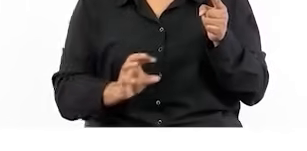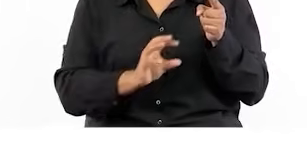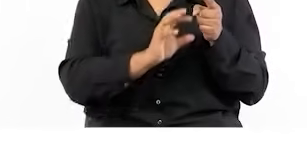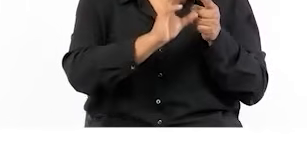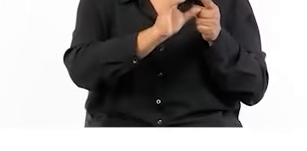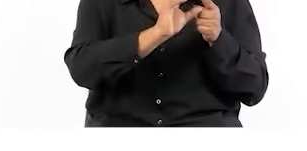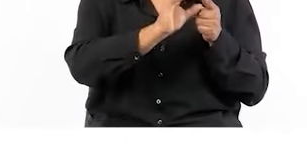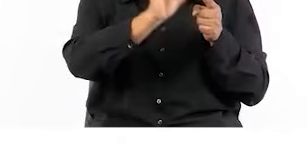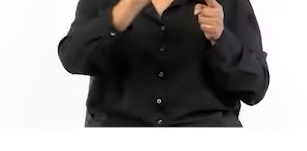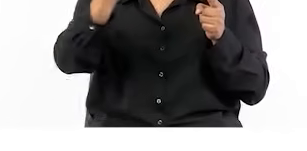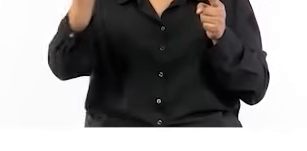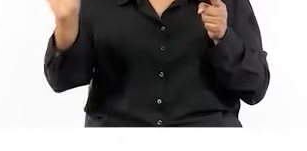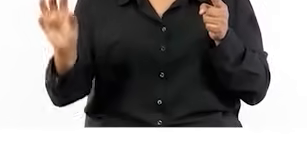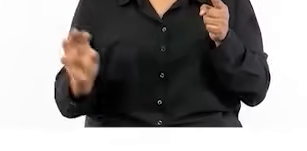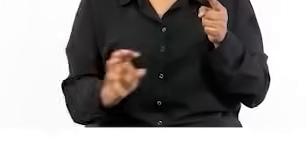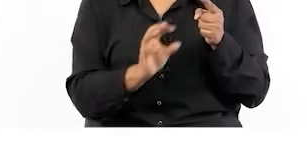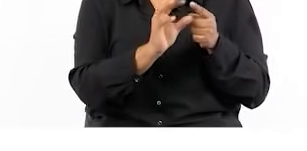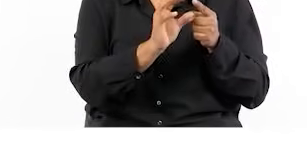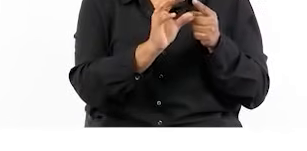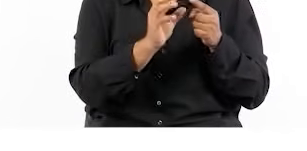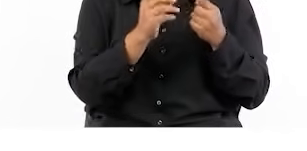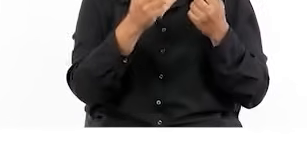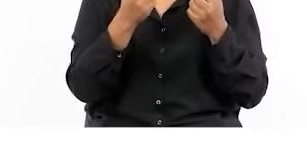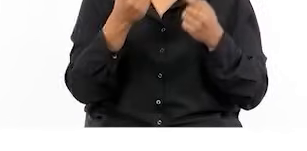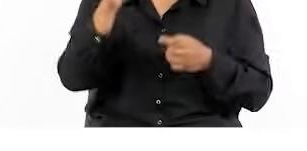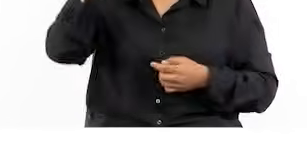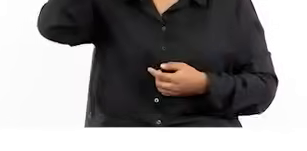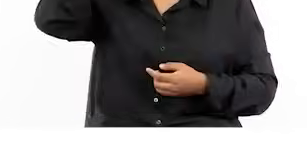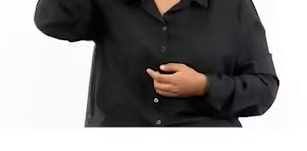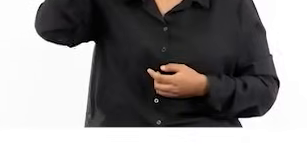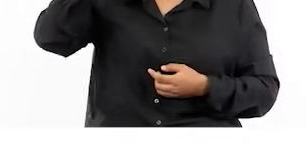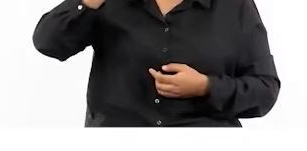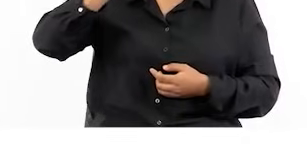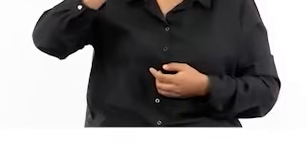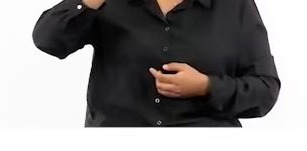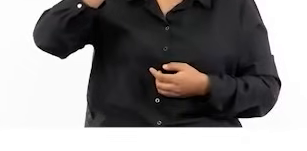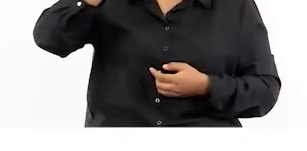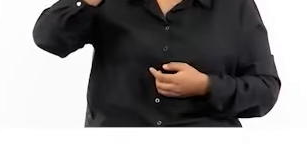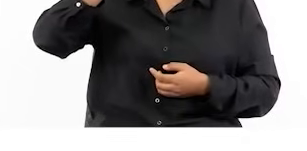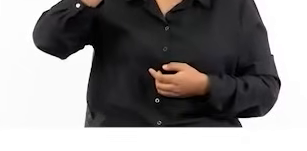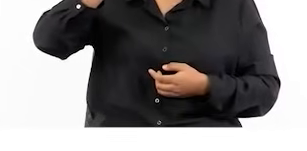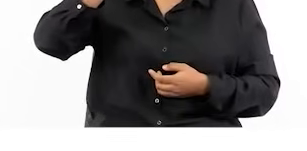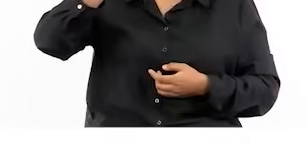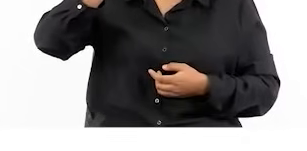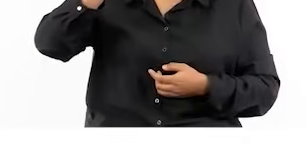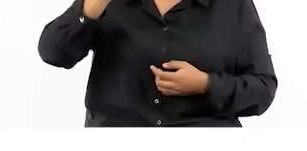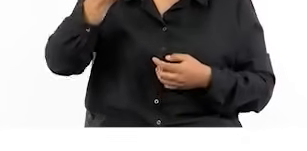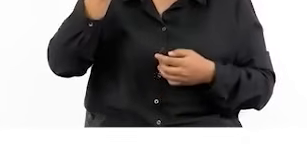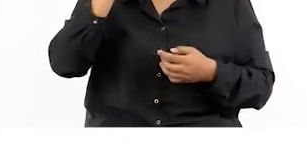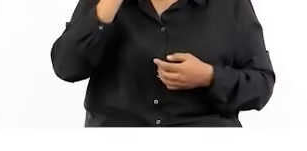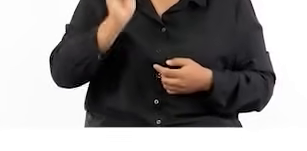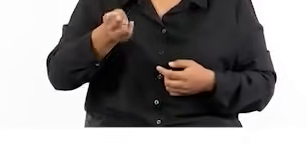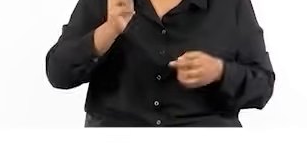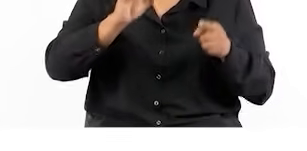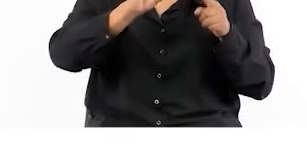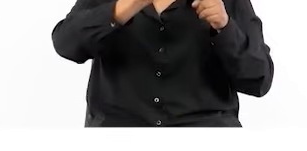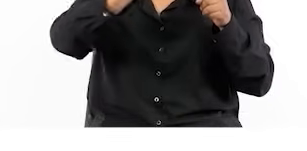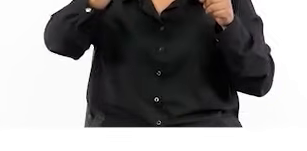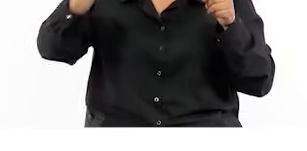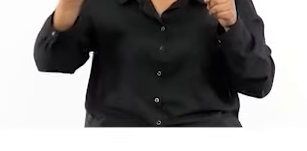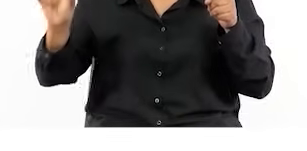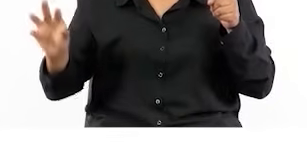por girar alrededor del Sol siguiendo una trayectoria elíptica. A este movimiento se le conoce como